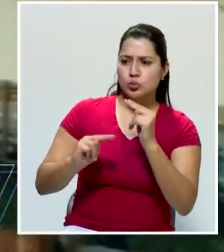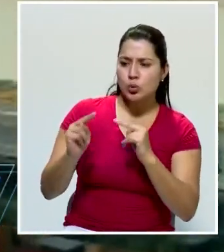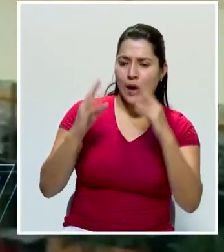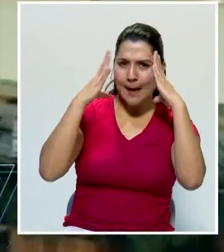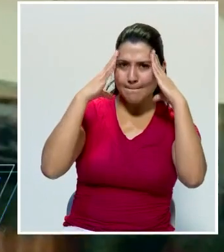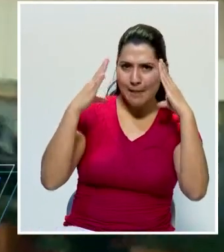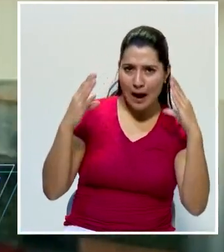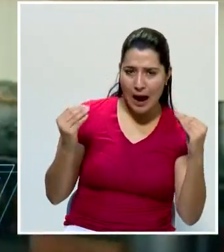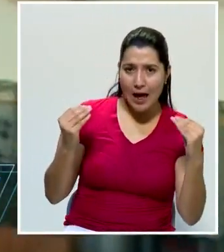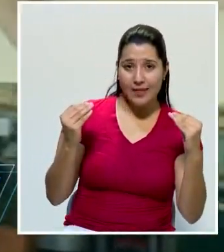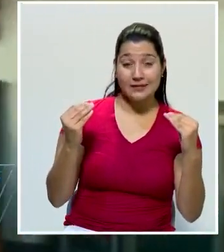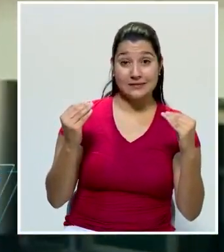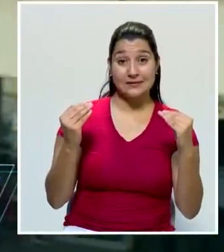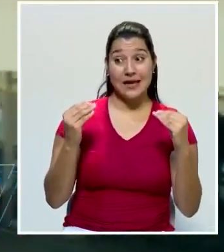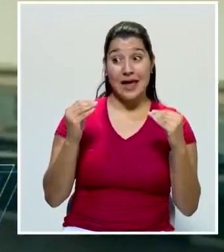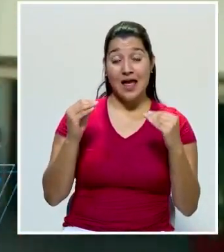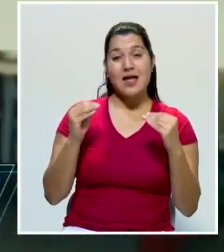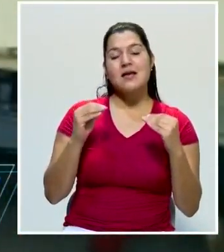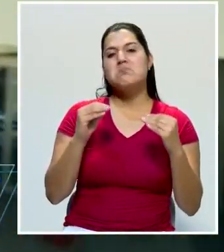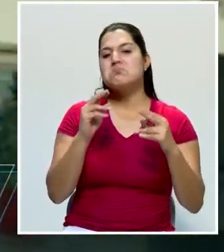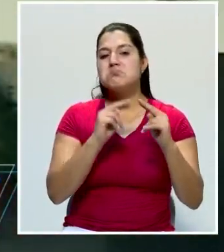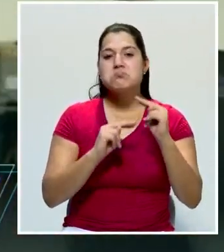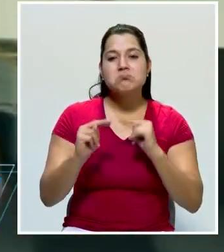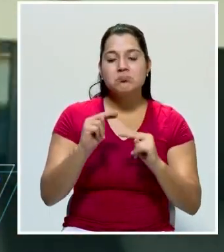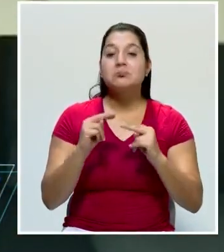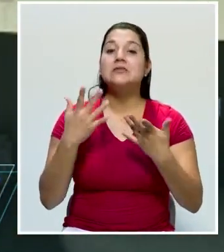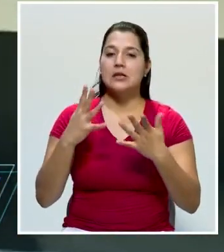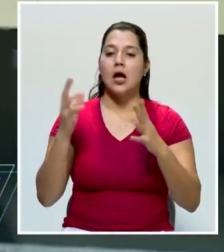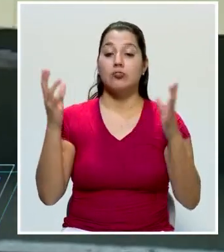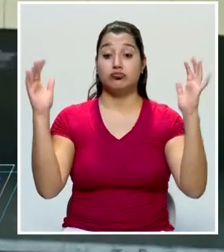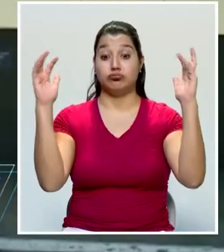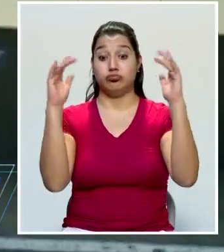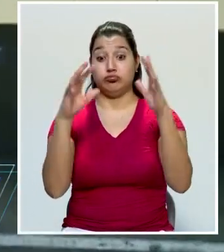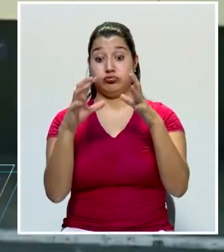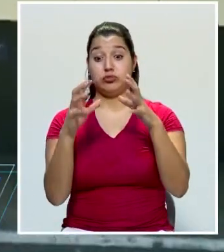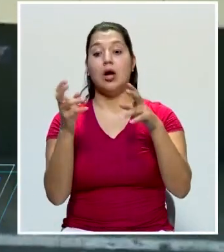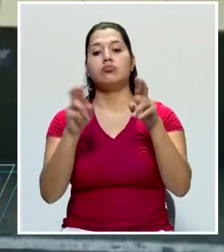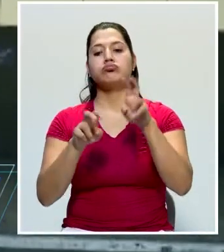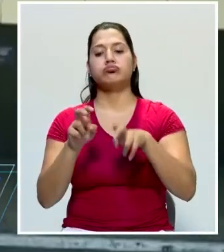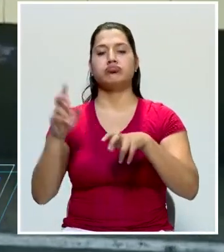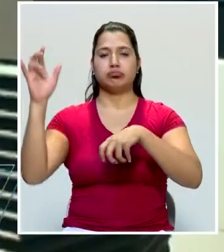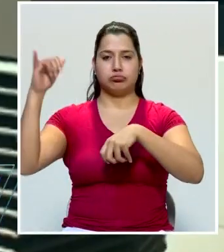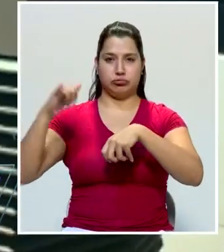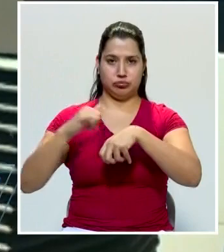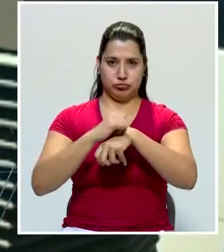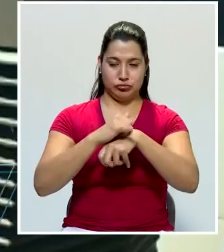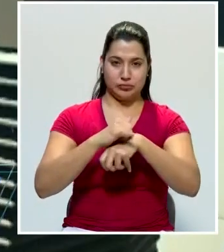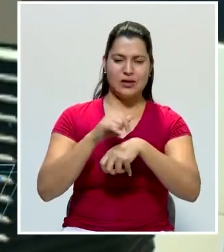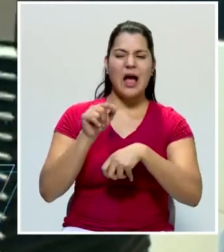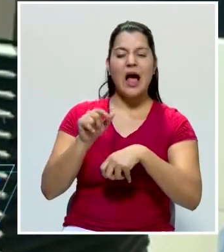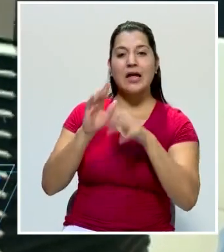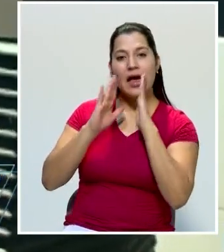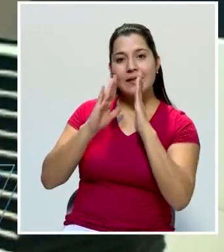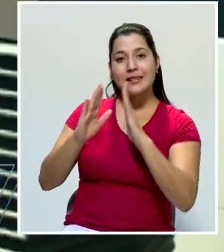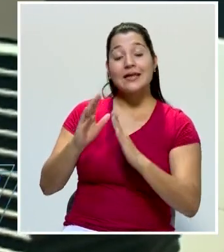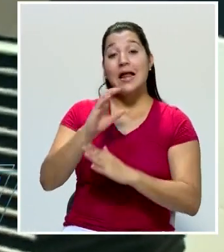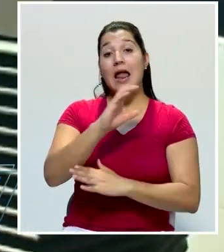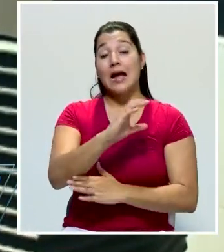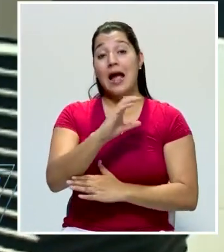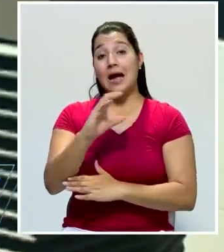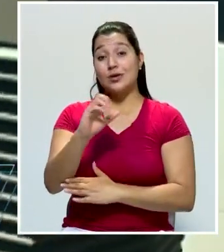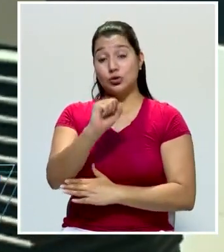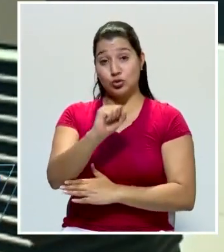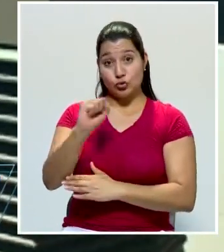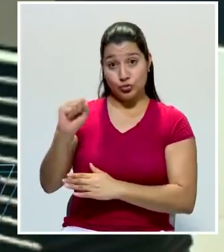países, los costarricenses regresarán a suelo nacional. Una vez que arriben a Costa Rica, serán recibidos por equipos de la Caja Costarricense